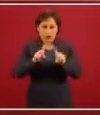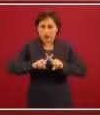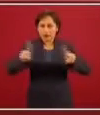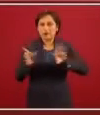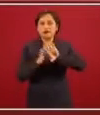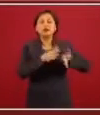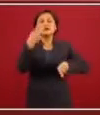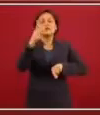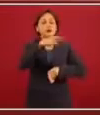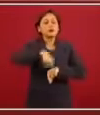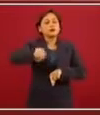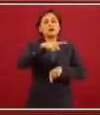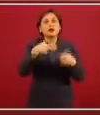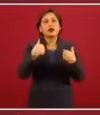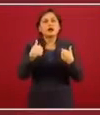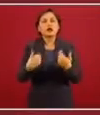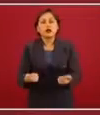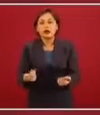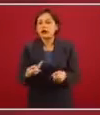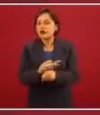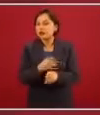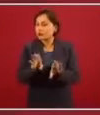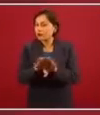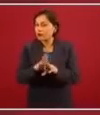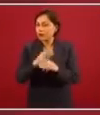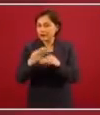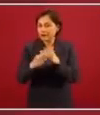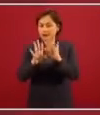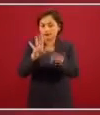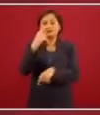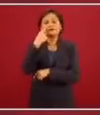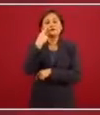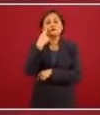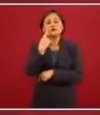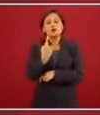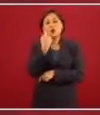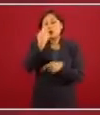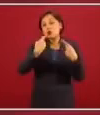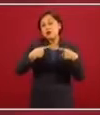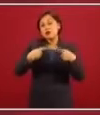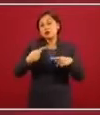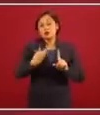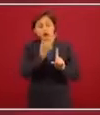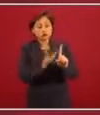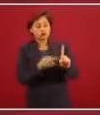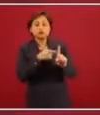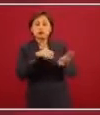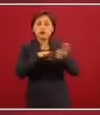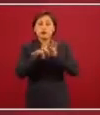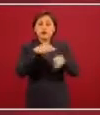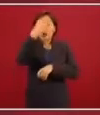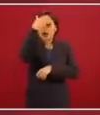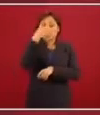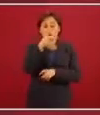las ocupaciones y los equipos de protección personal. Pensemos en una persona que se dedica a hacer soldadura. Soldadura, es